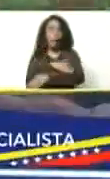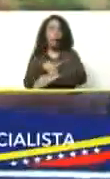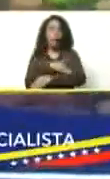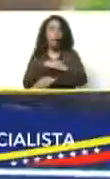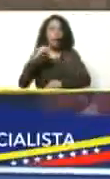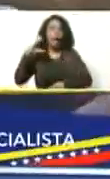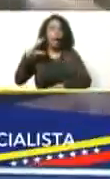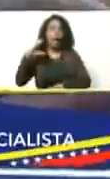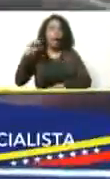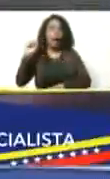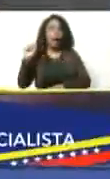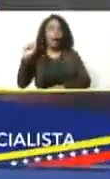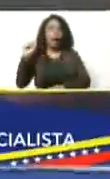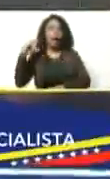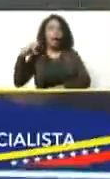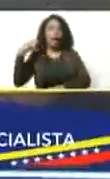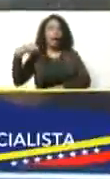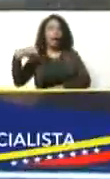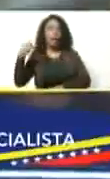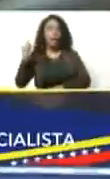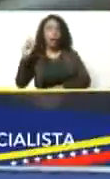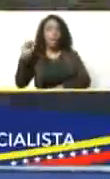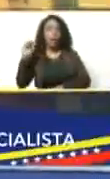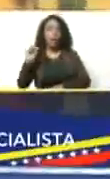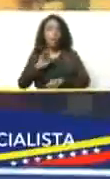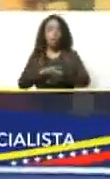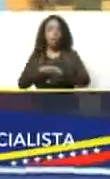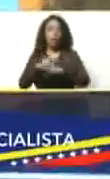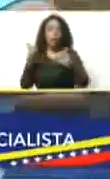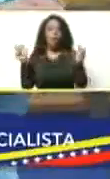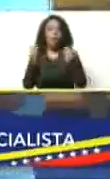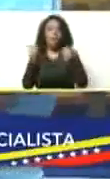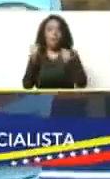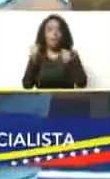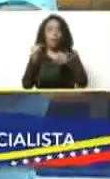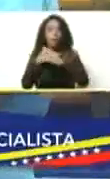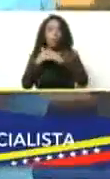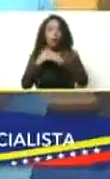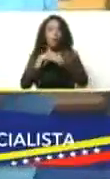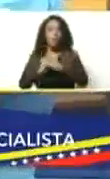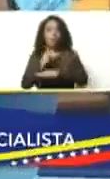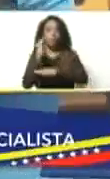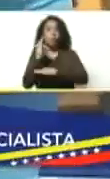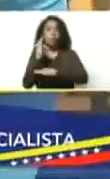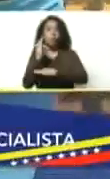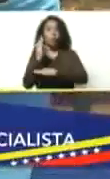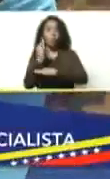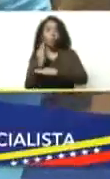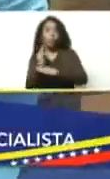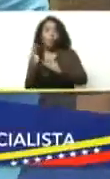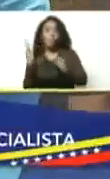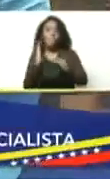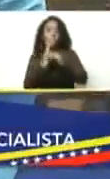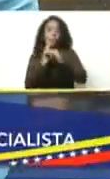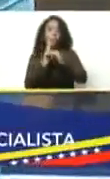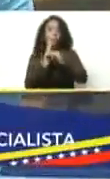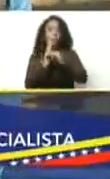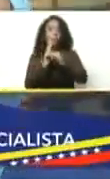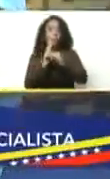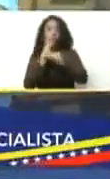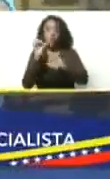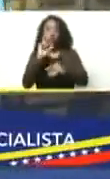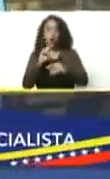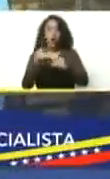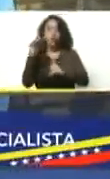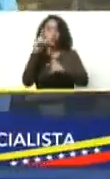cachamas se pasman, porque el frío las pasma. Entonces nosotros, en ese proceso de cientificación, el otro grande, Néstor Che Guevara, decía